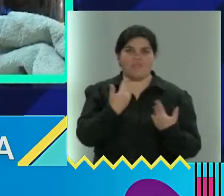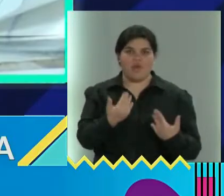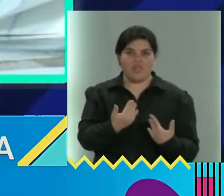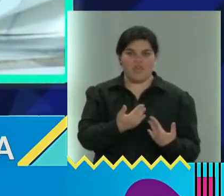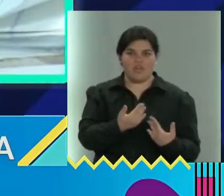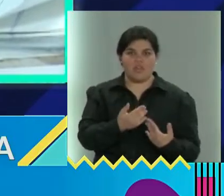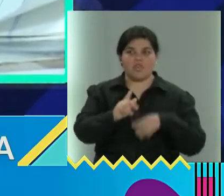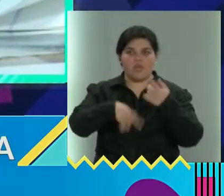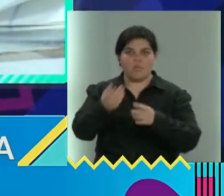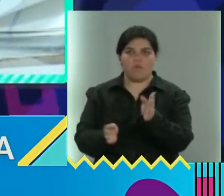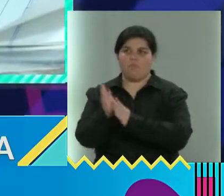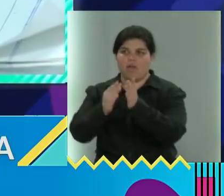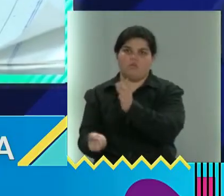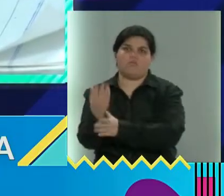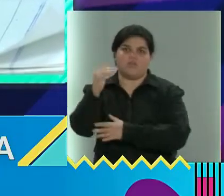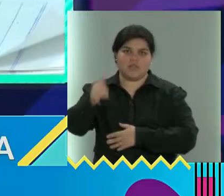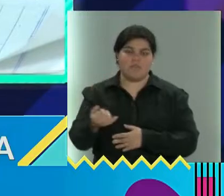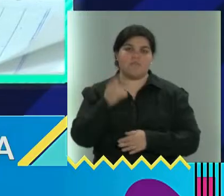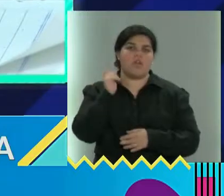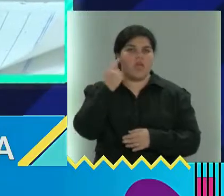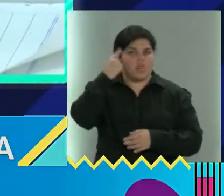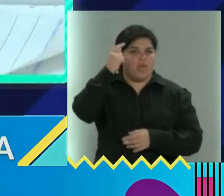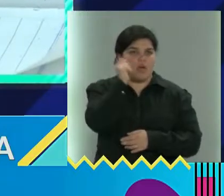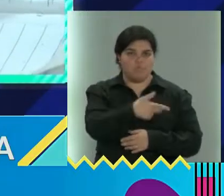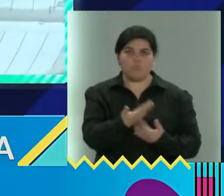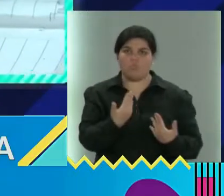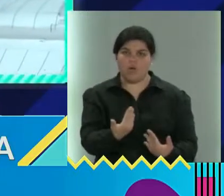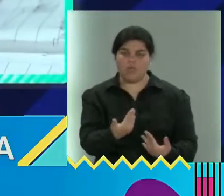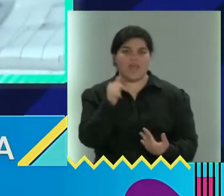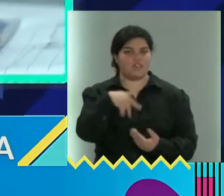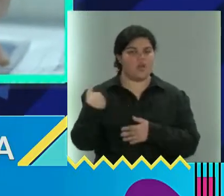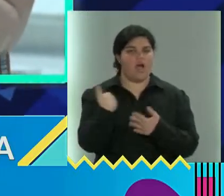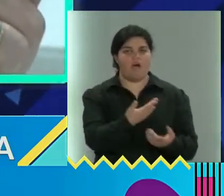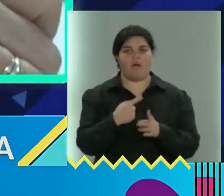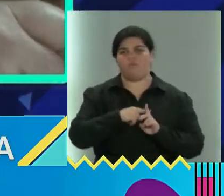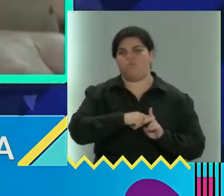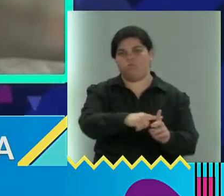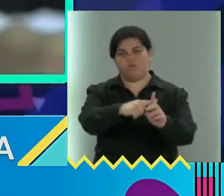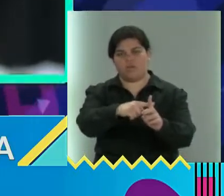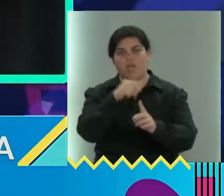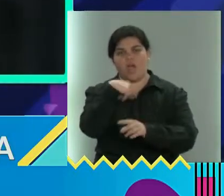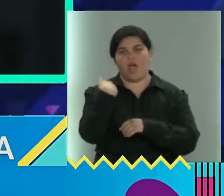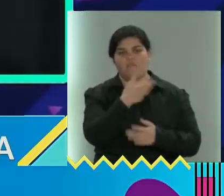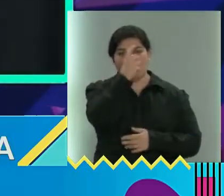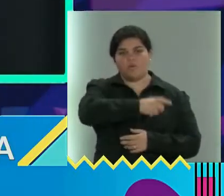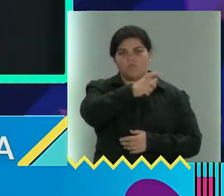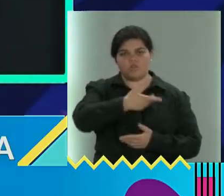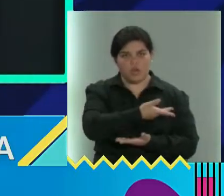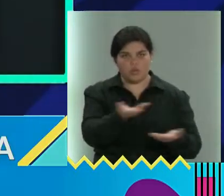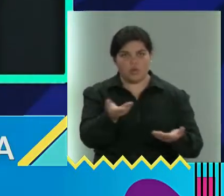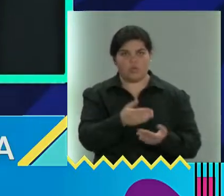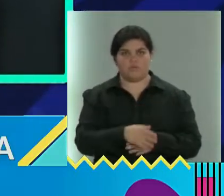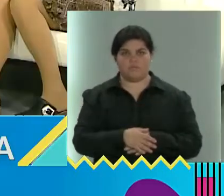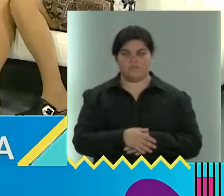cuestión que es inalienable, digamos, que es una ventaja del ser humano que nunca va a superar a la